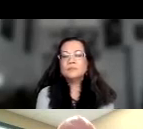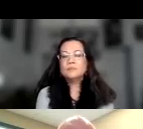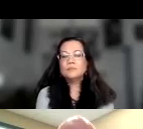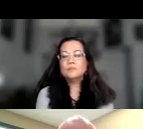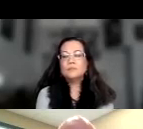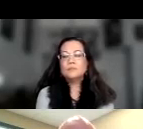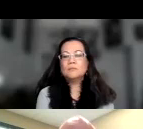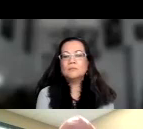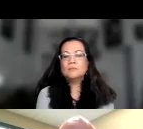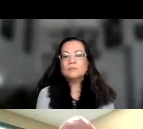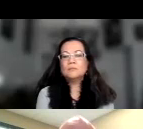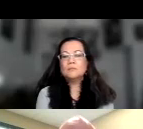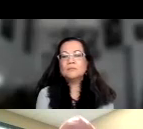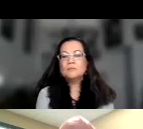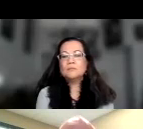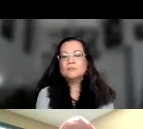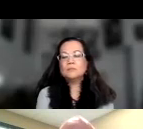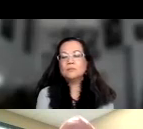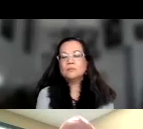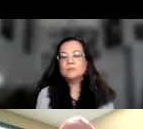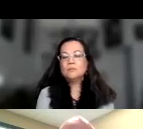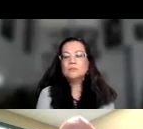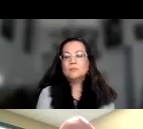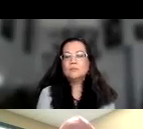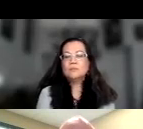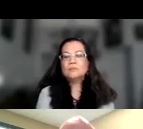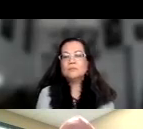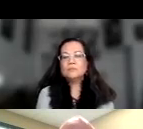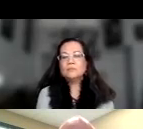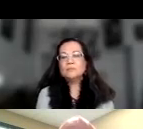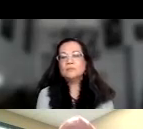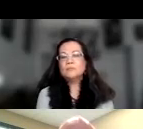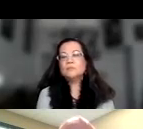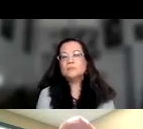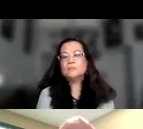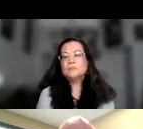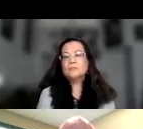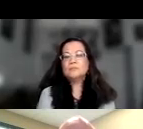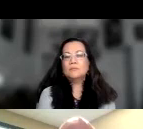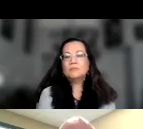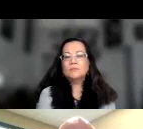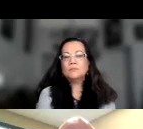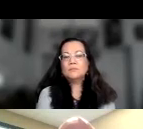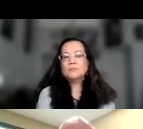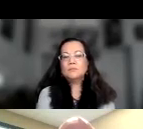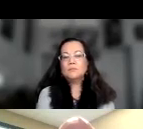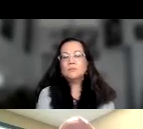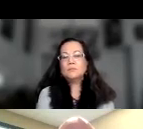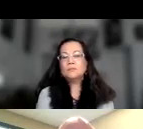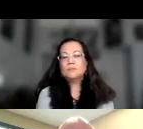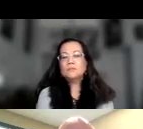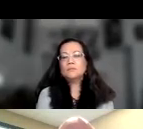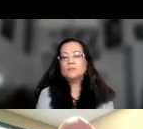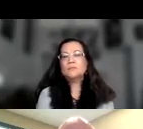una casa. Entonces apoya a los servicios de vivir, lo cual ayuda para que